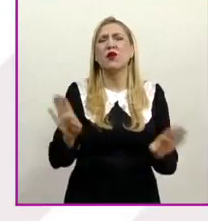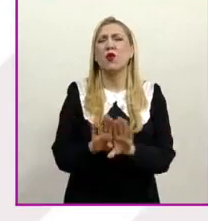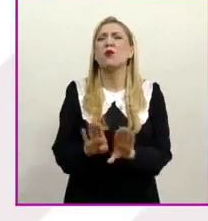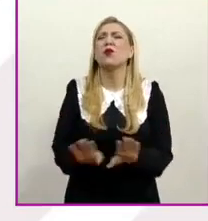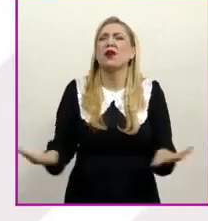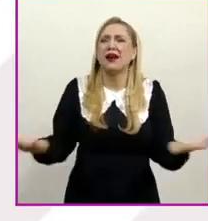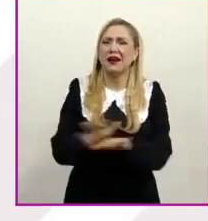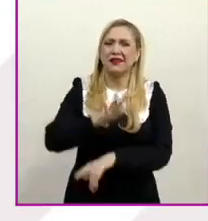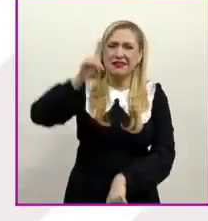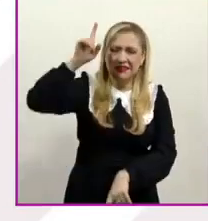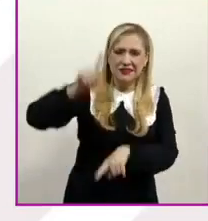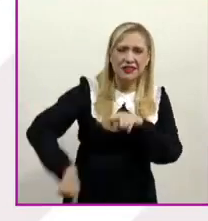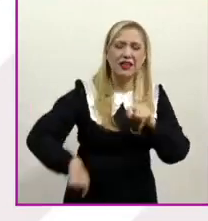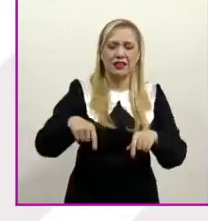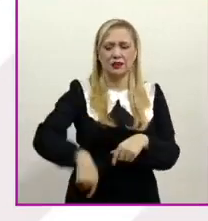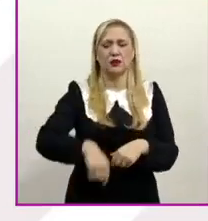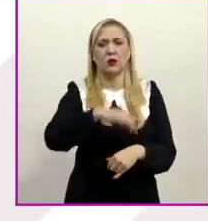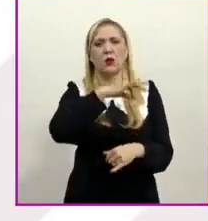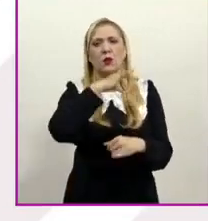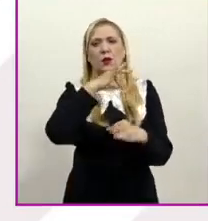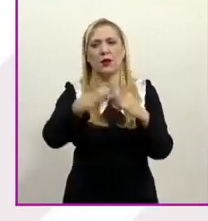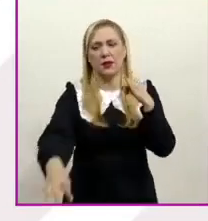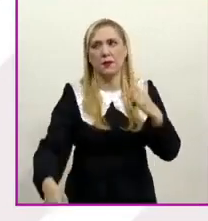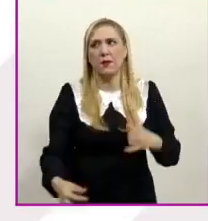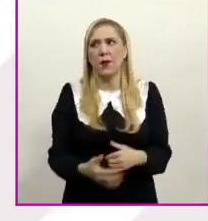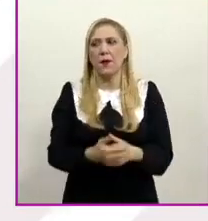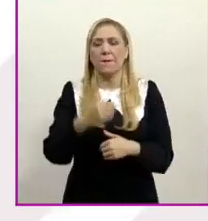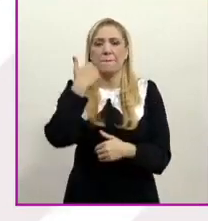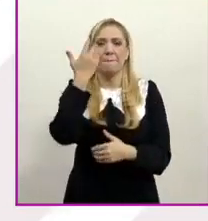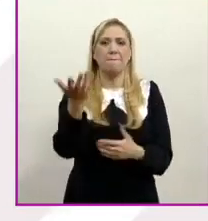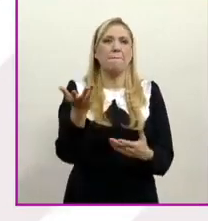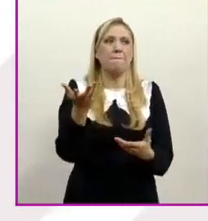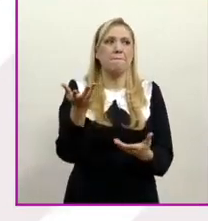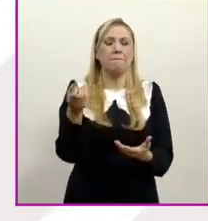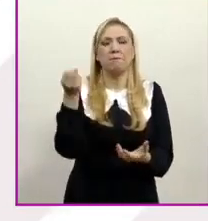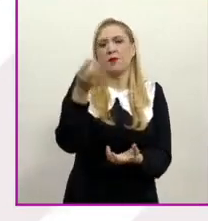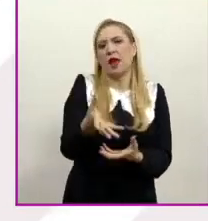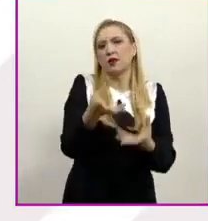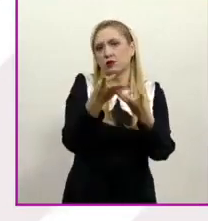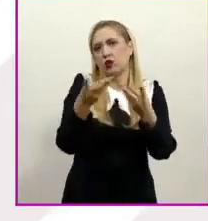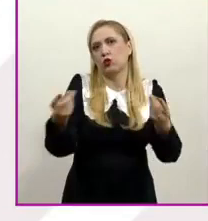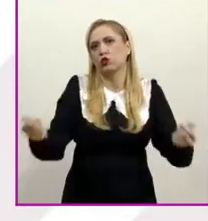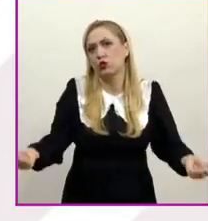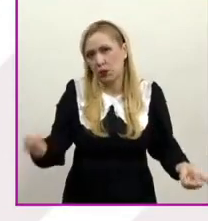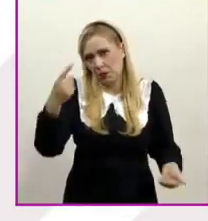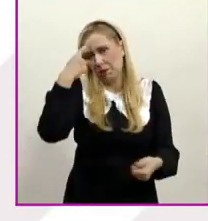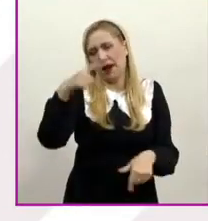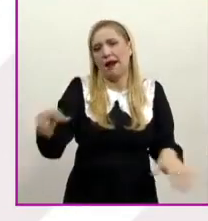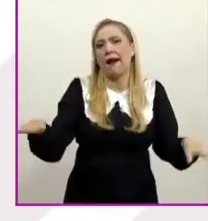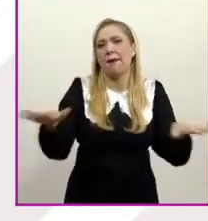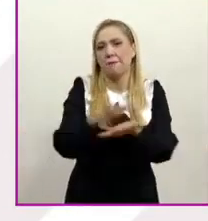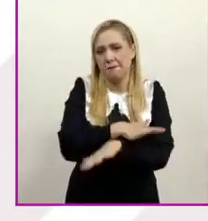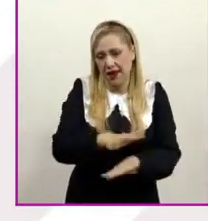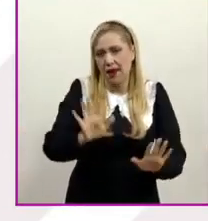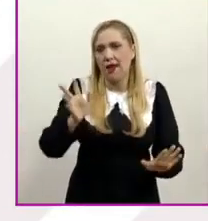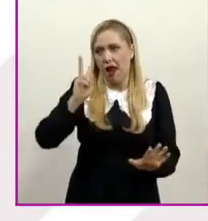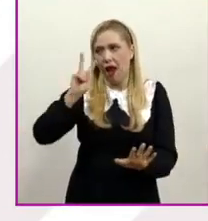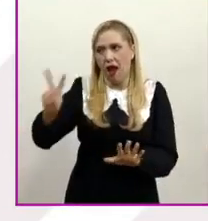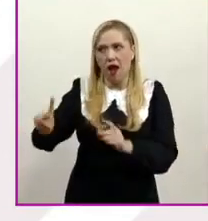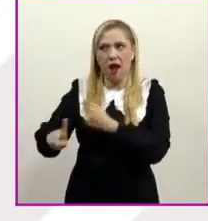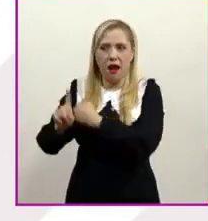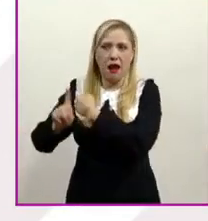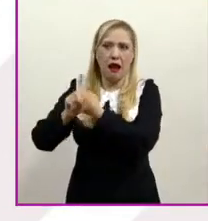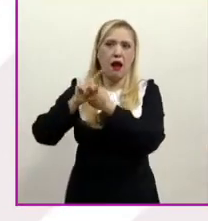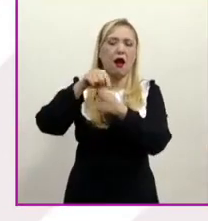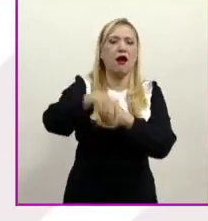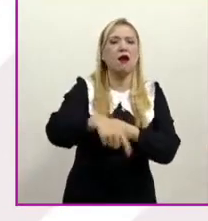que en este último bloque, bueno, pues siempre tratamos de dar algunas soluciones para cambiar estas dinámicas. Y pues, Alberto,